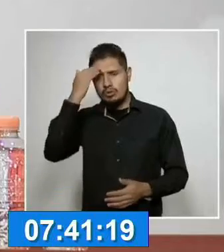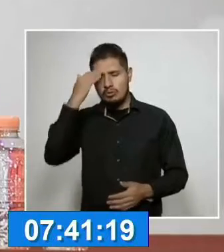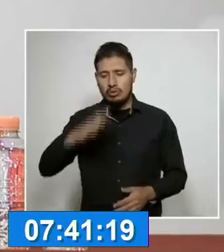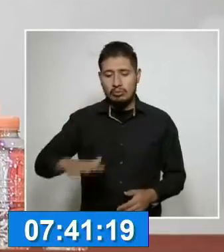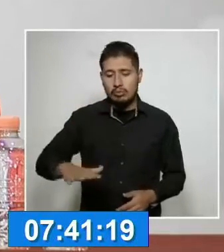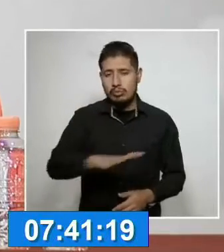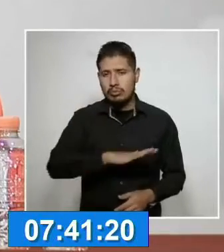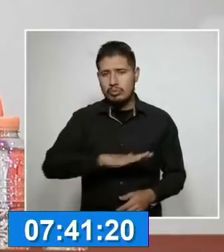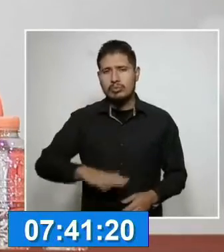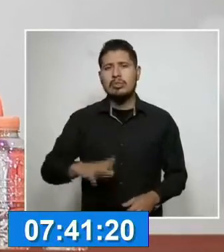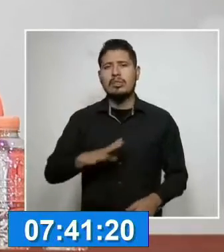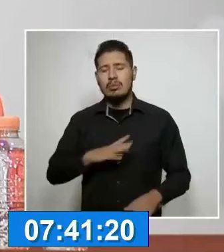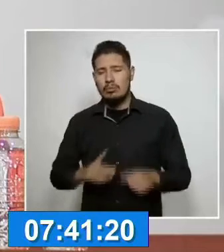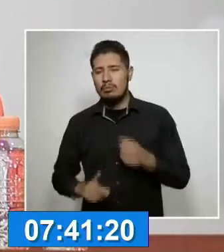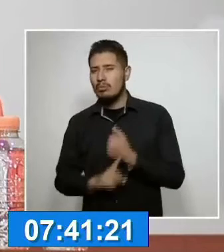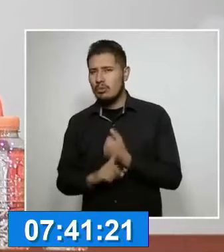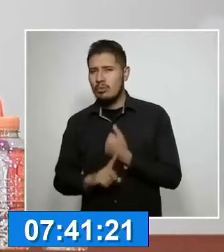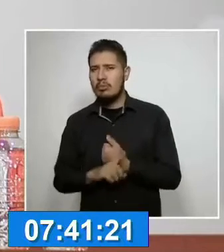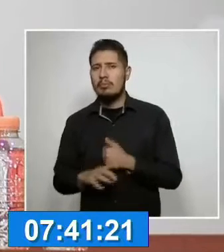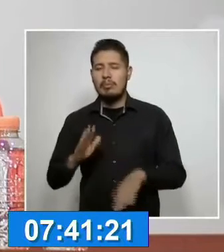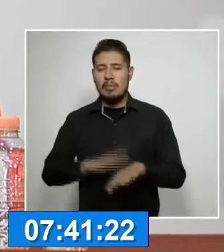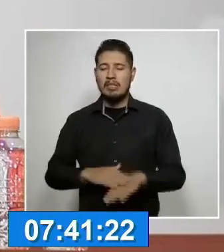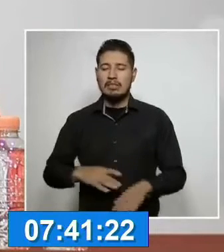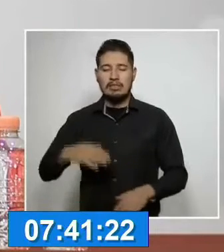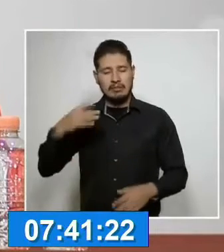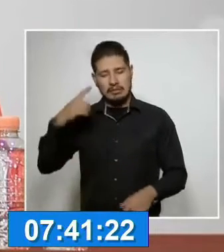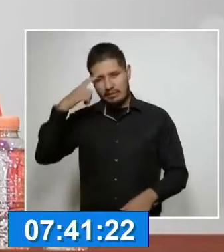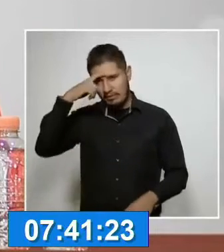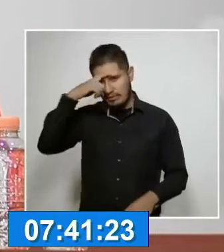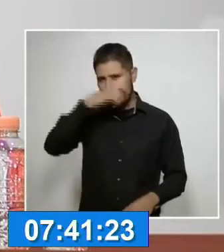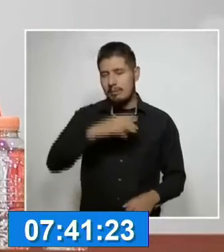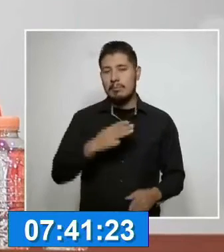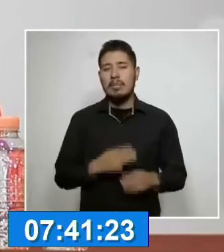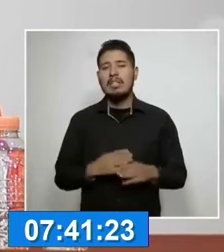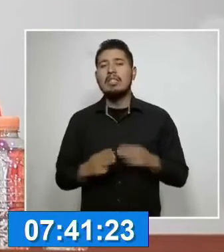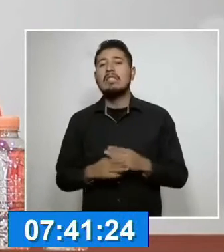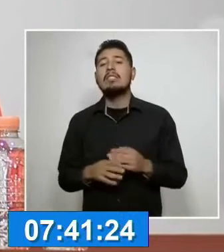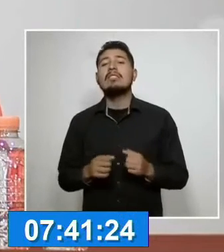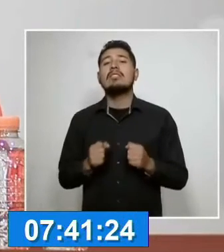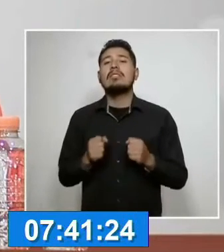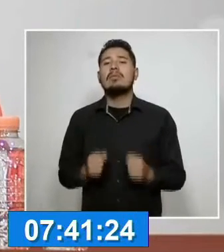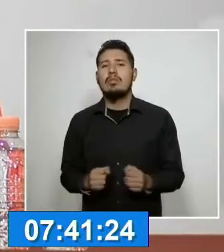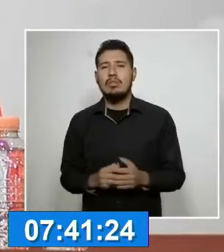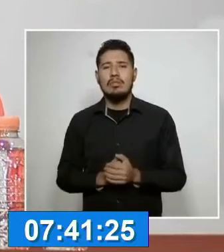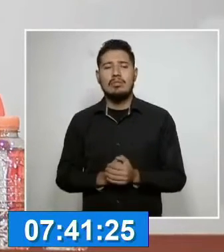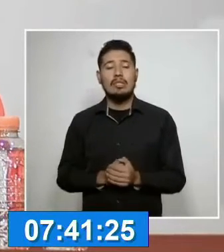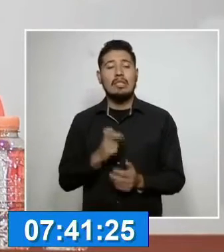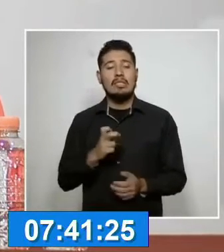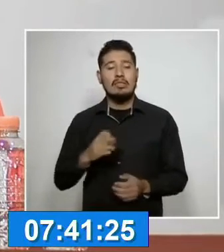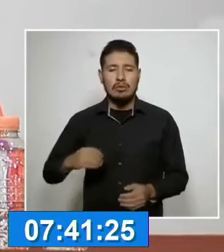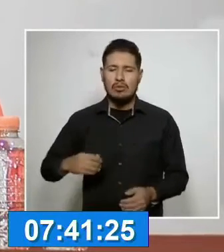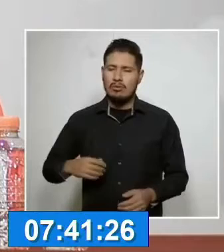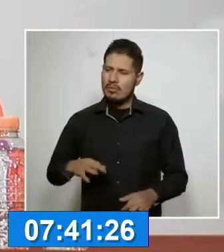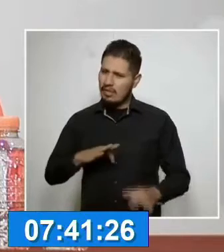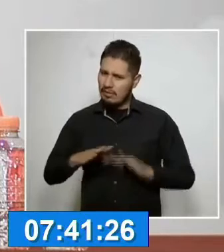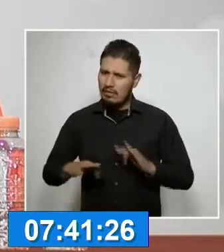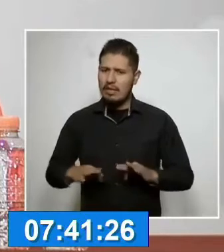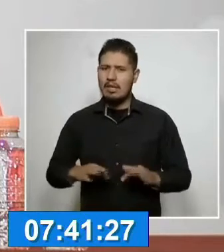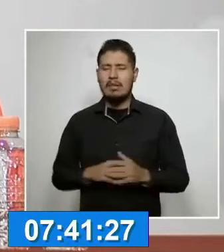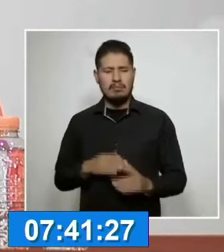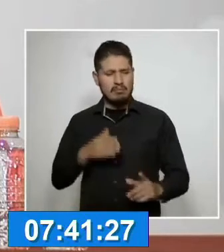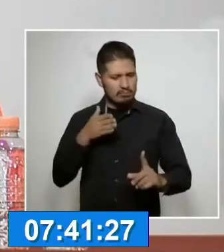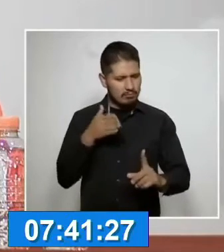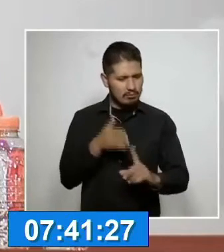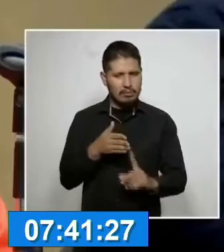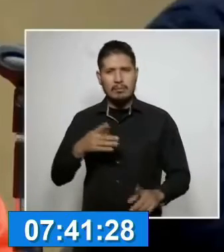zonas que presentan problemáticas más agudas en materia de seguridad. Esto nos obliga a trabajar con más ahínco